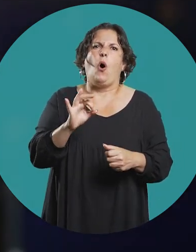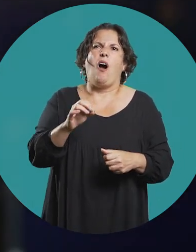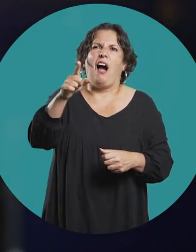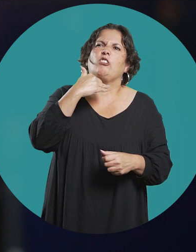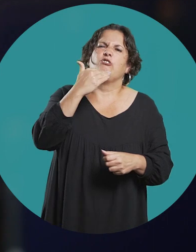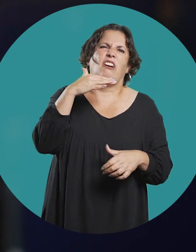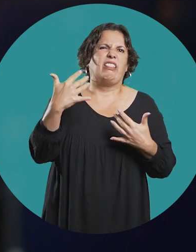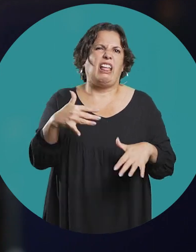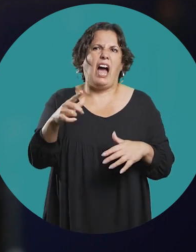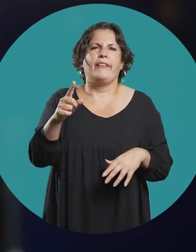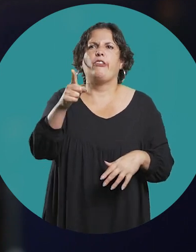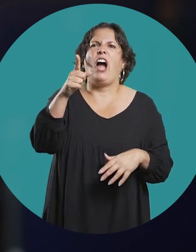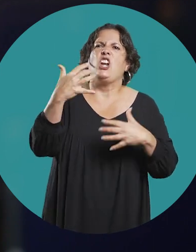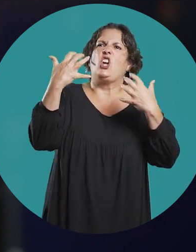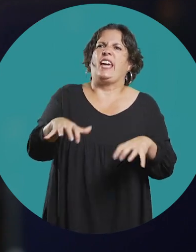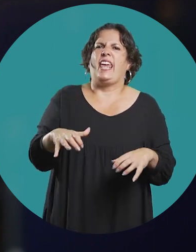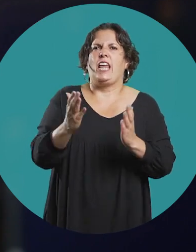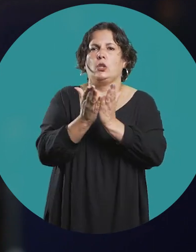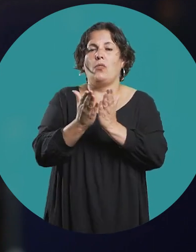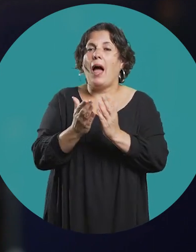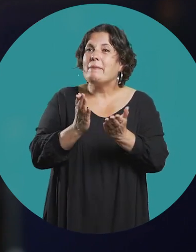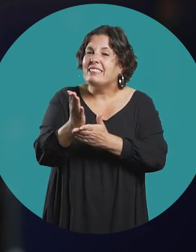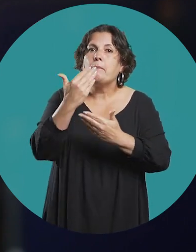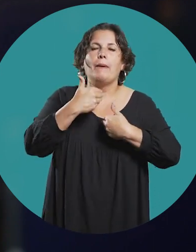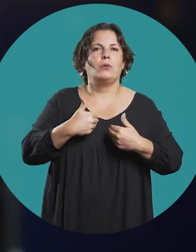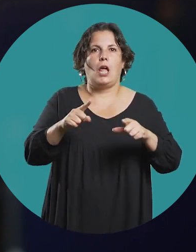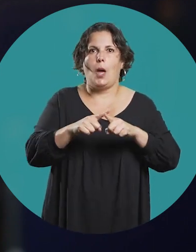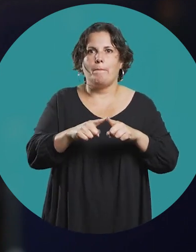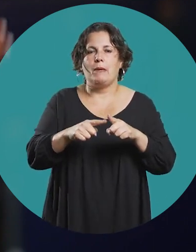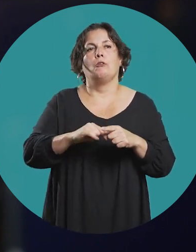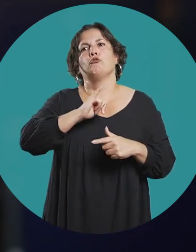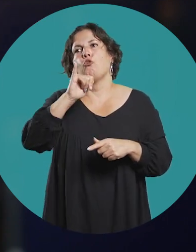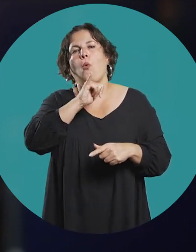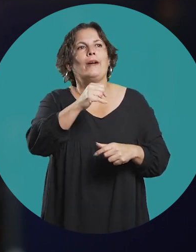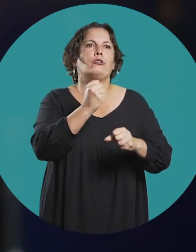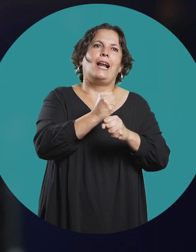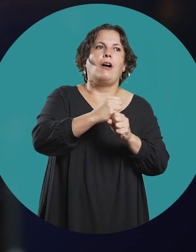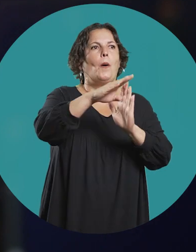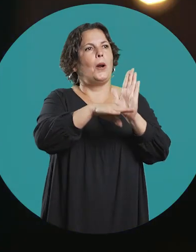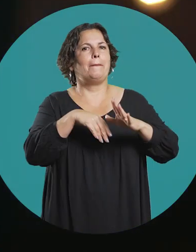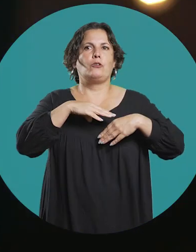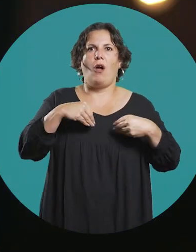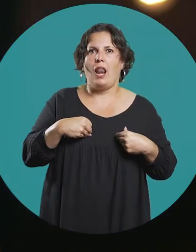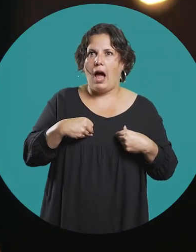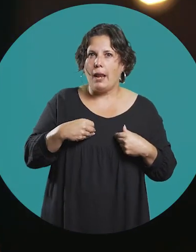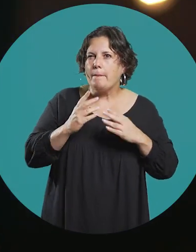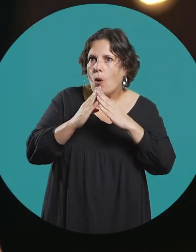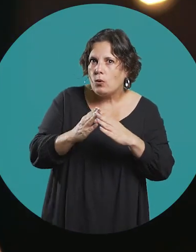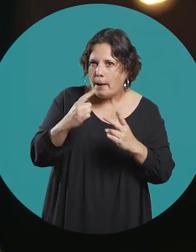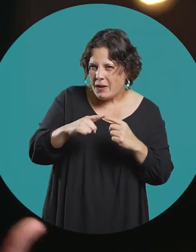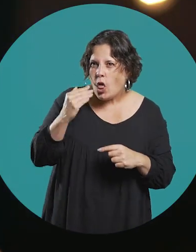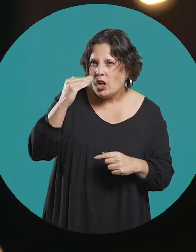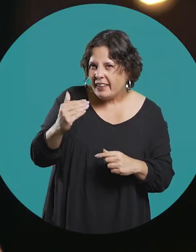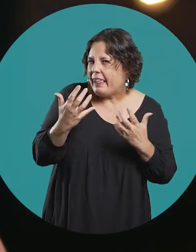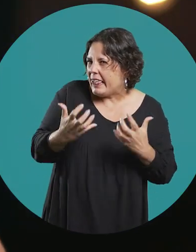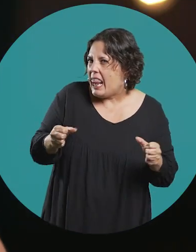que no saben tanto, o que no quieren formarse. A mí siempre me hacen esta pregunta, como cuando yo cuento que trabajo con programas escolares. Me dicen, pero ¿y los